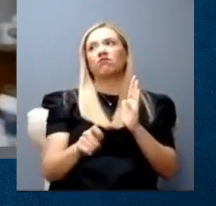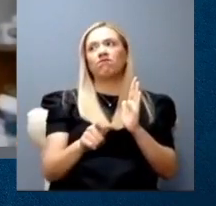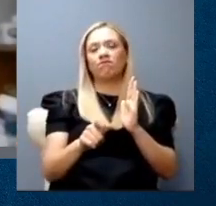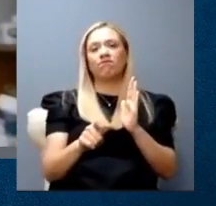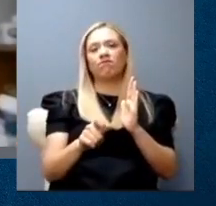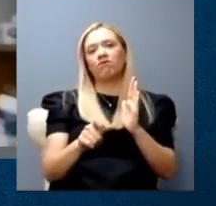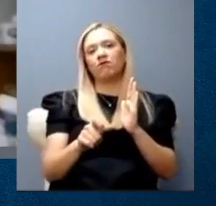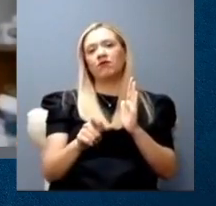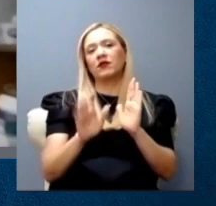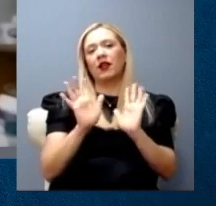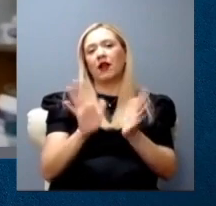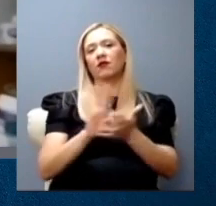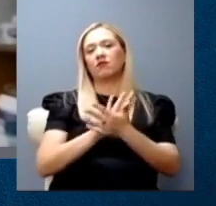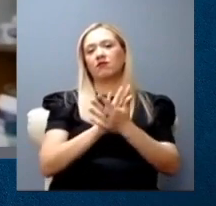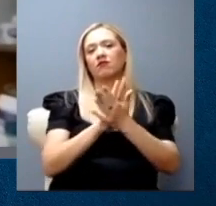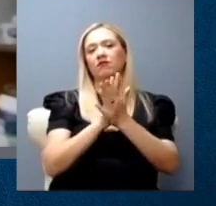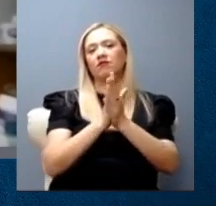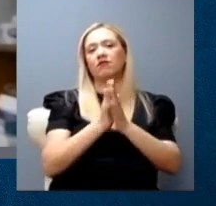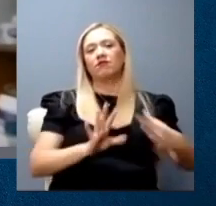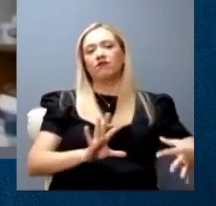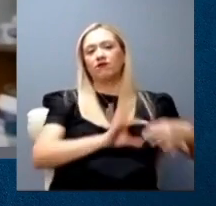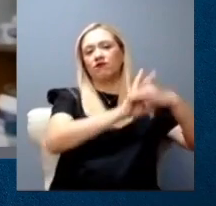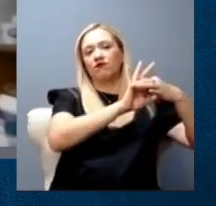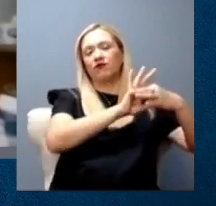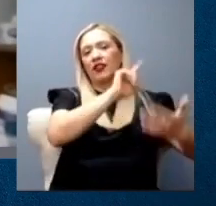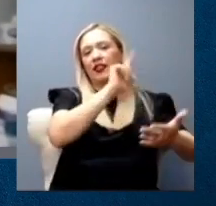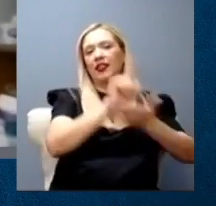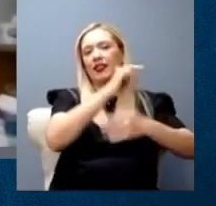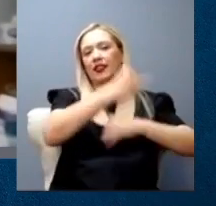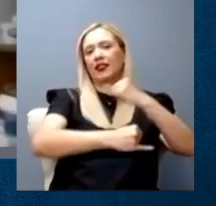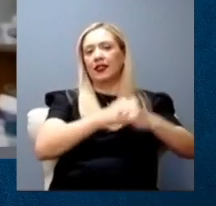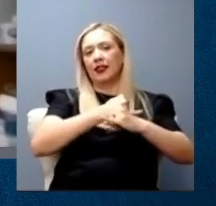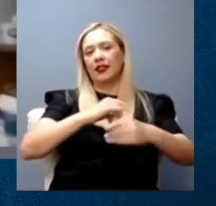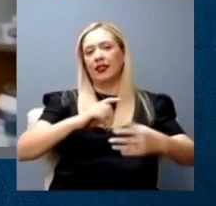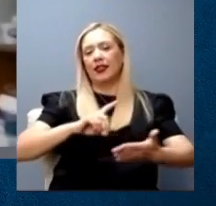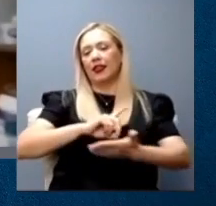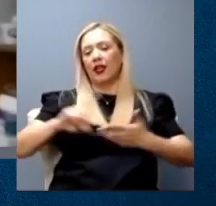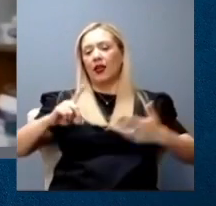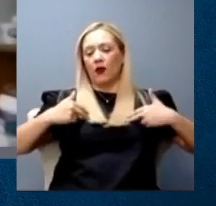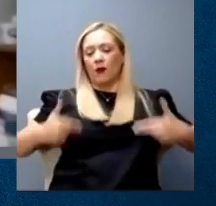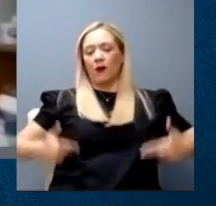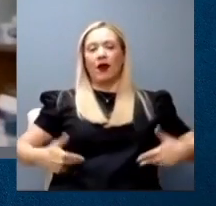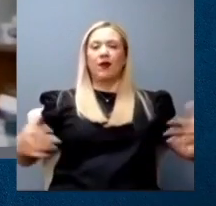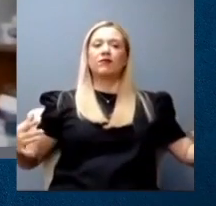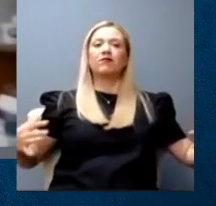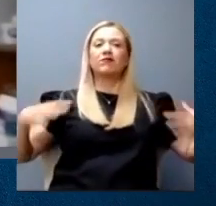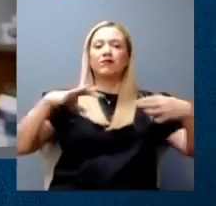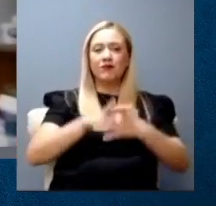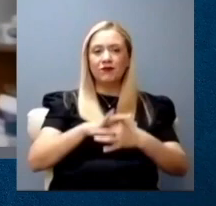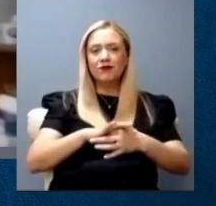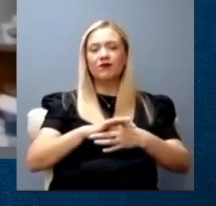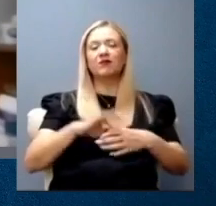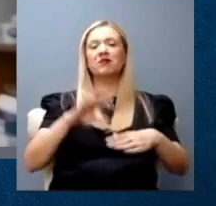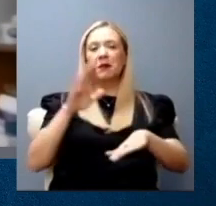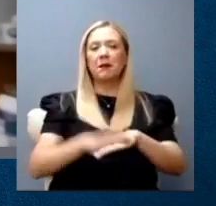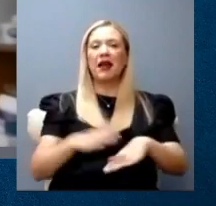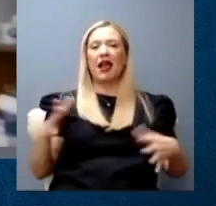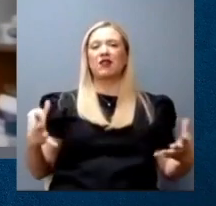de internacionalización de los derechos humanos un hito fundamental dentro del mismo, que va a llenar de